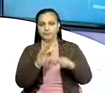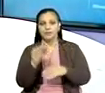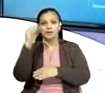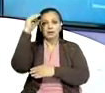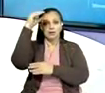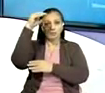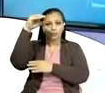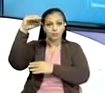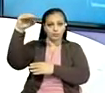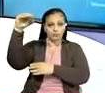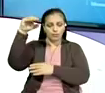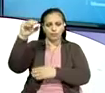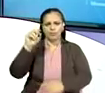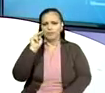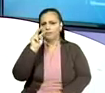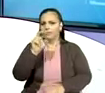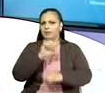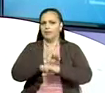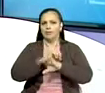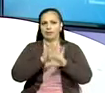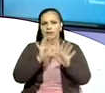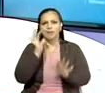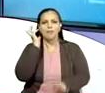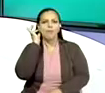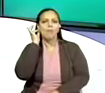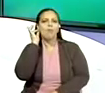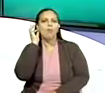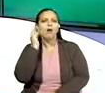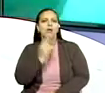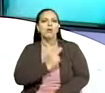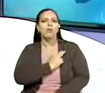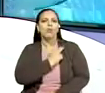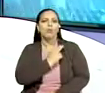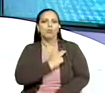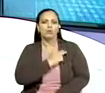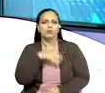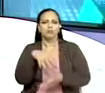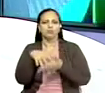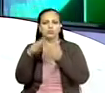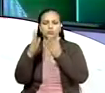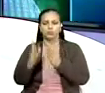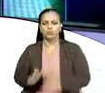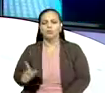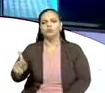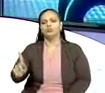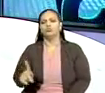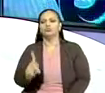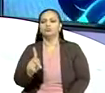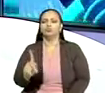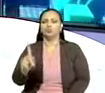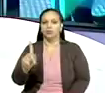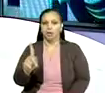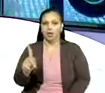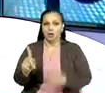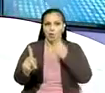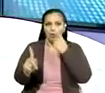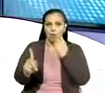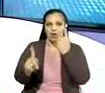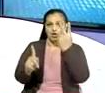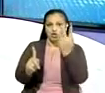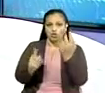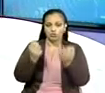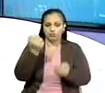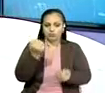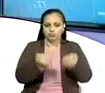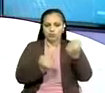que una estudiante universitaria fue asaltada por dos sujetos que se bajaron de un automóvil en la ciudadela